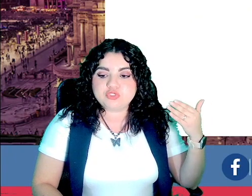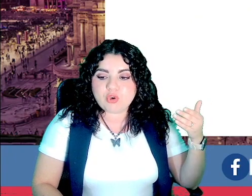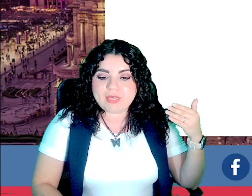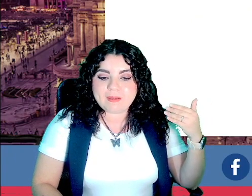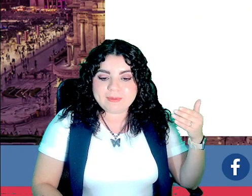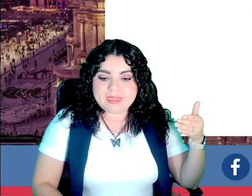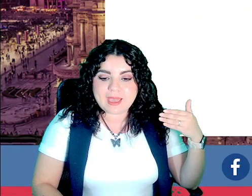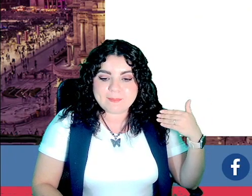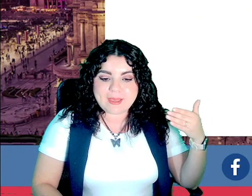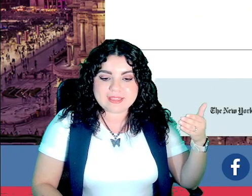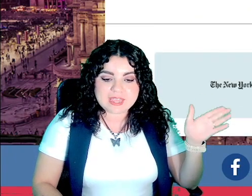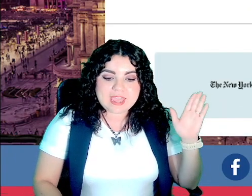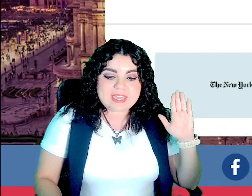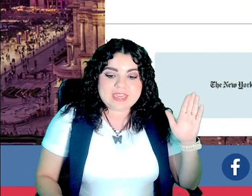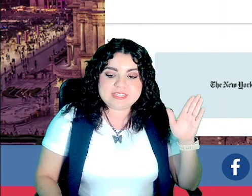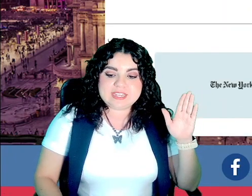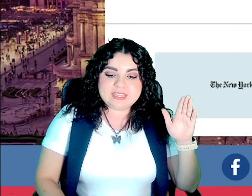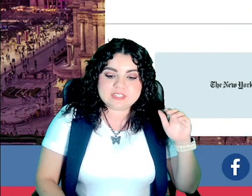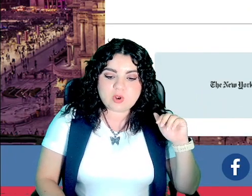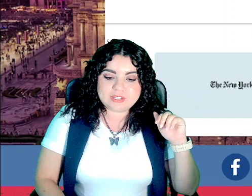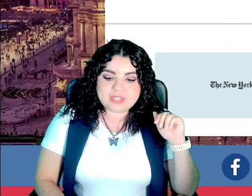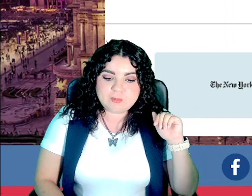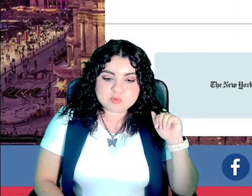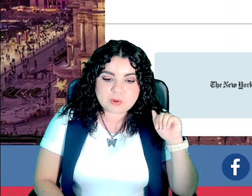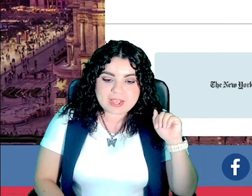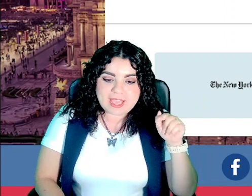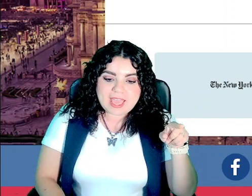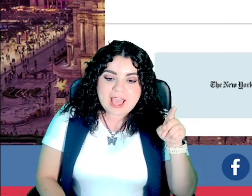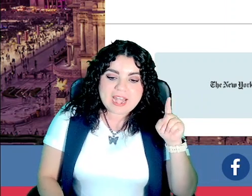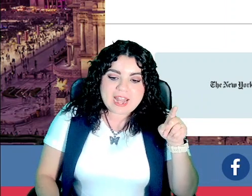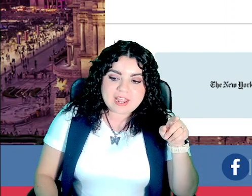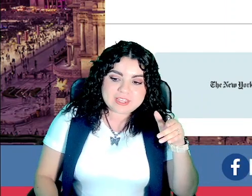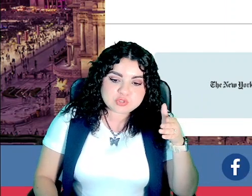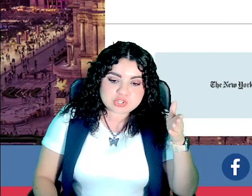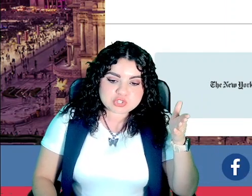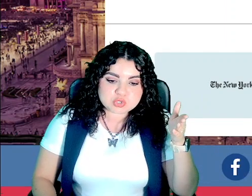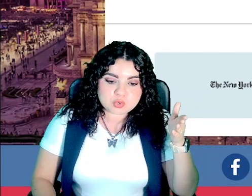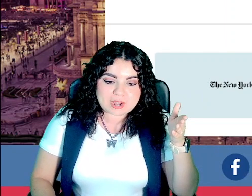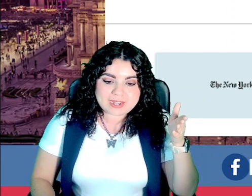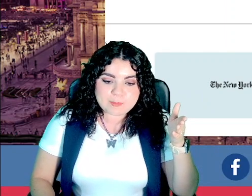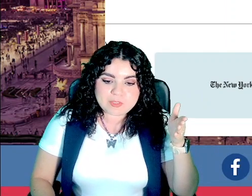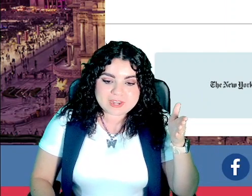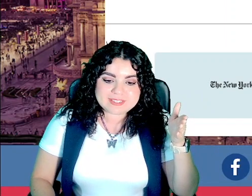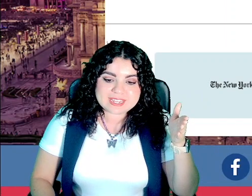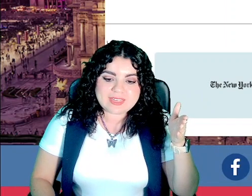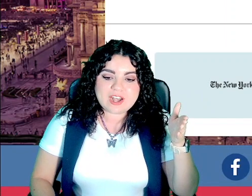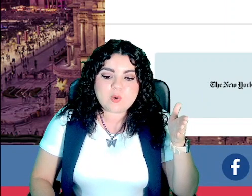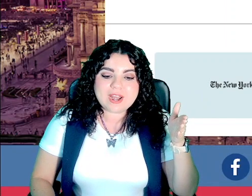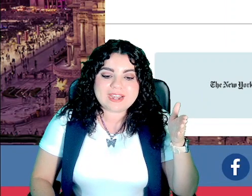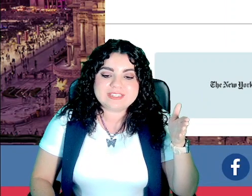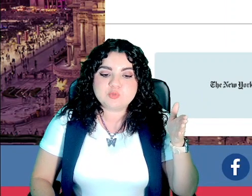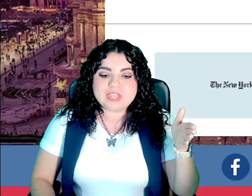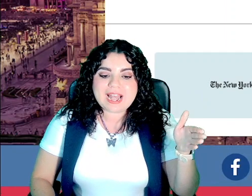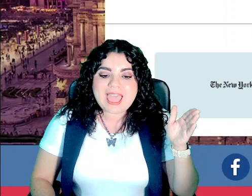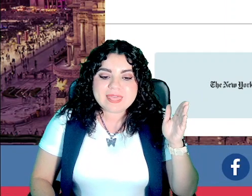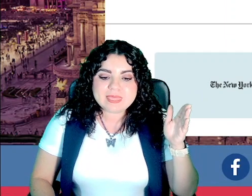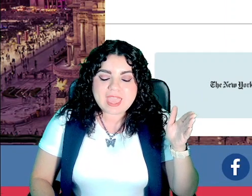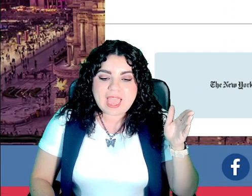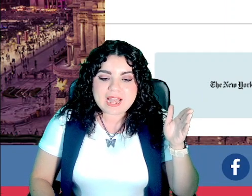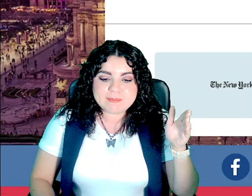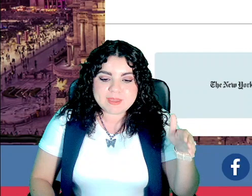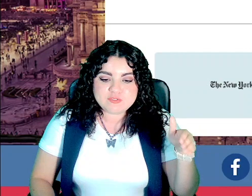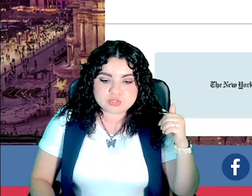elevando todavía más. Y chéquense lo que tenemos por acá. Estos hechos con Ucrania podrían desencadenar una crisis mundial